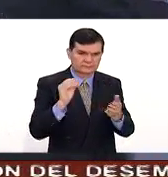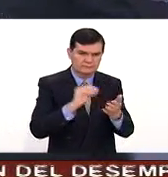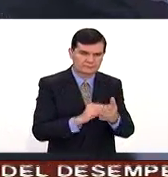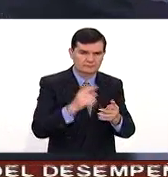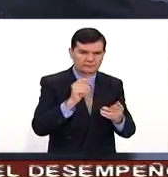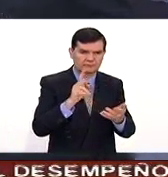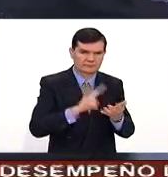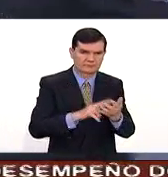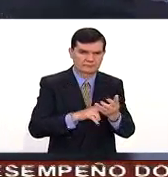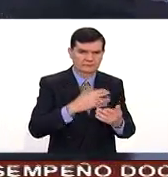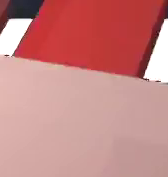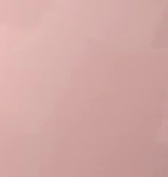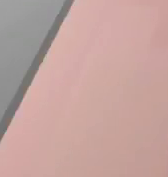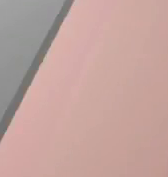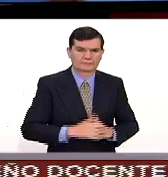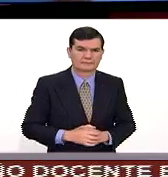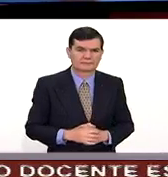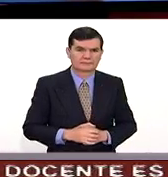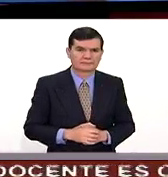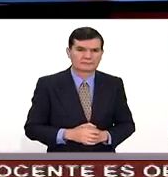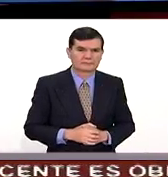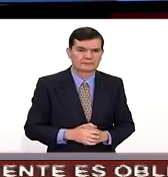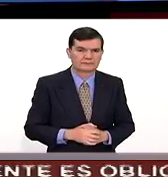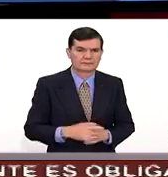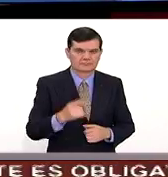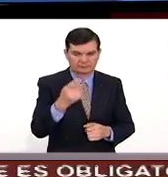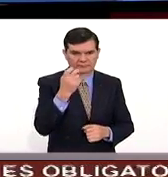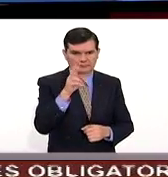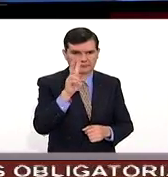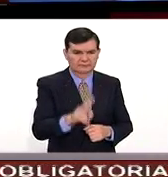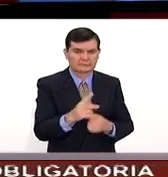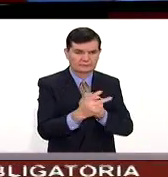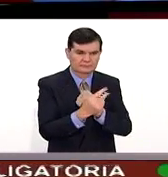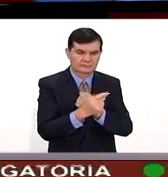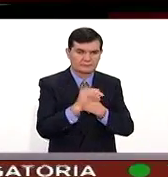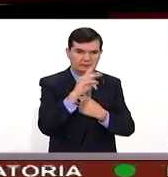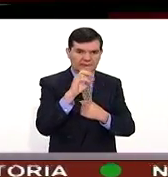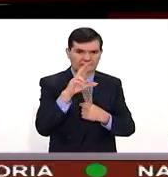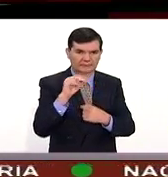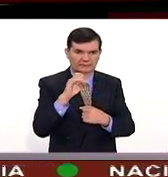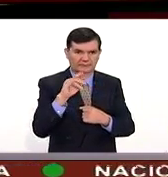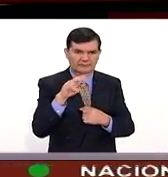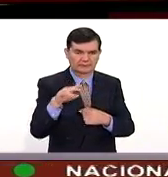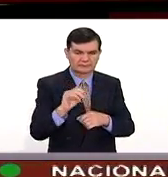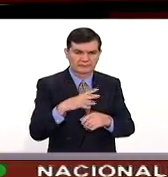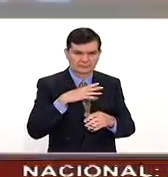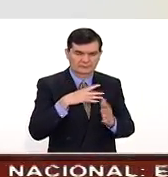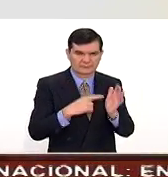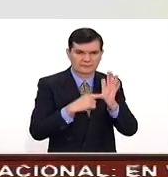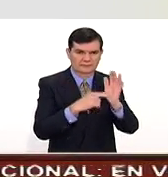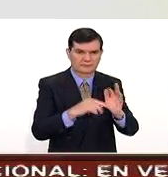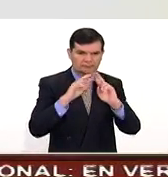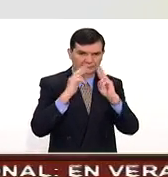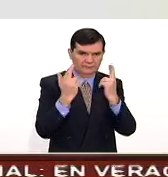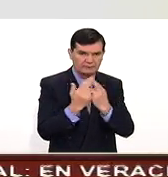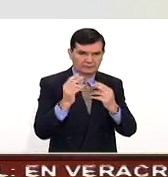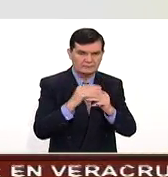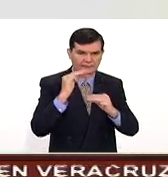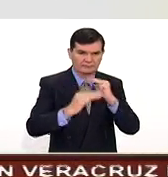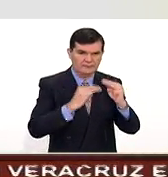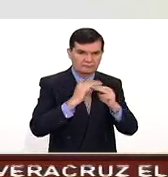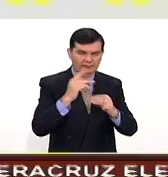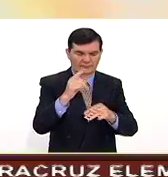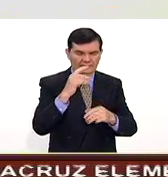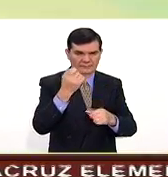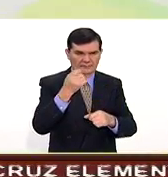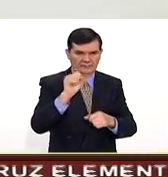y los valores democráticos. Por cierto, el canal de televisión iberoamericano que va a ser presentado durante la reunión de ministros de Relaciones